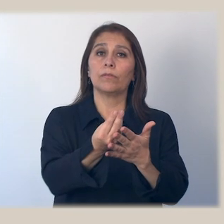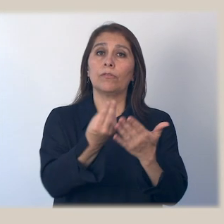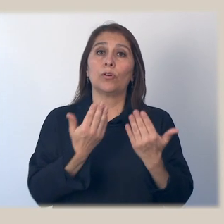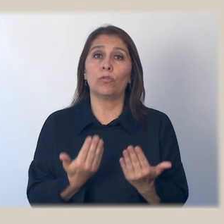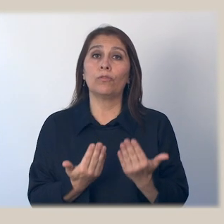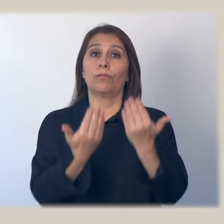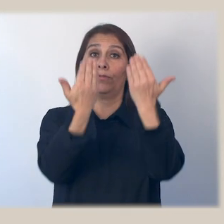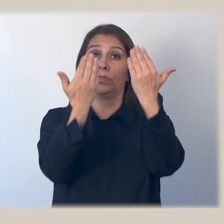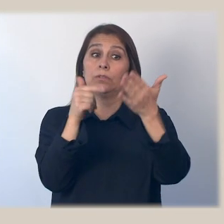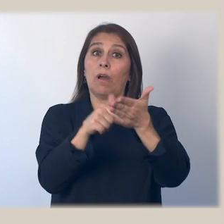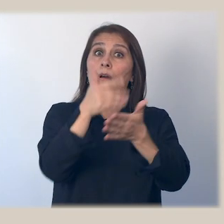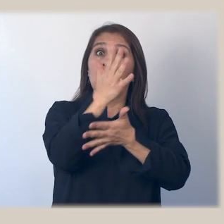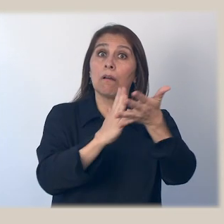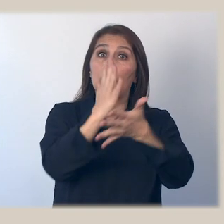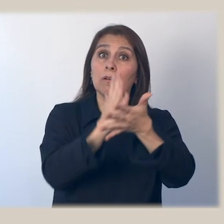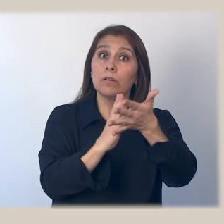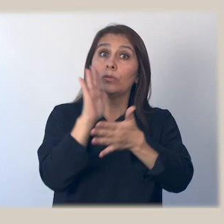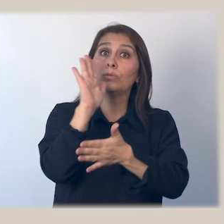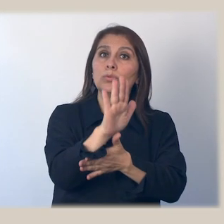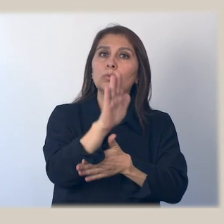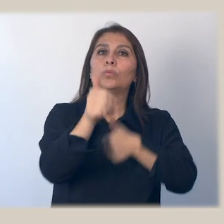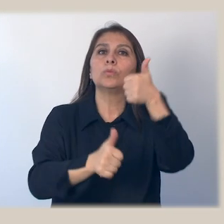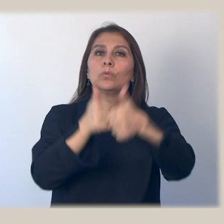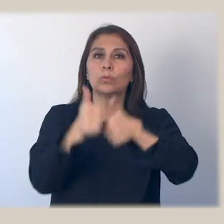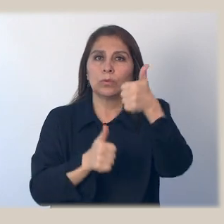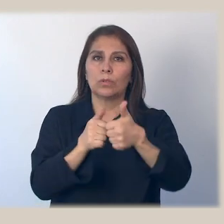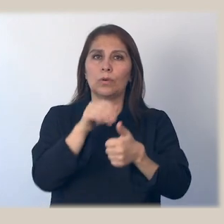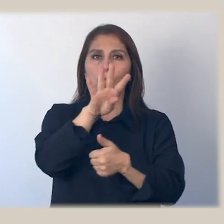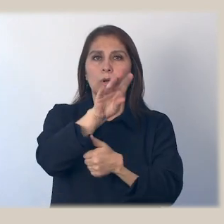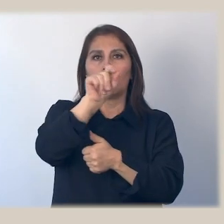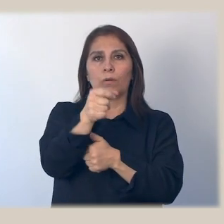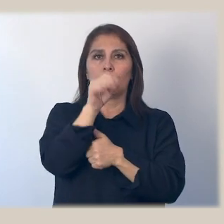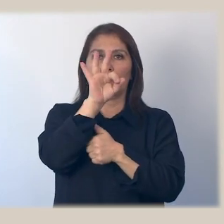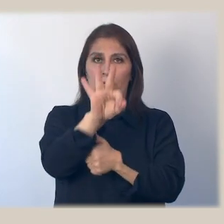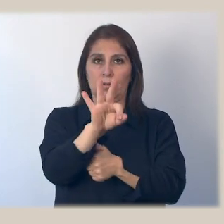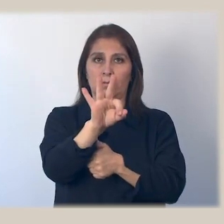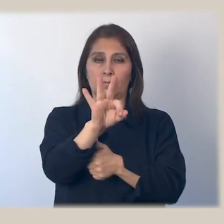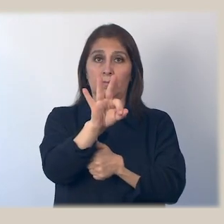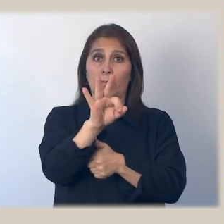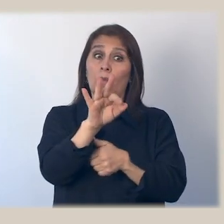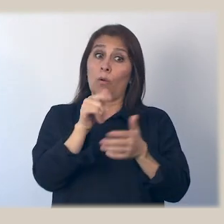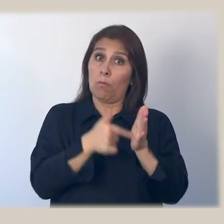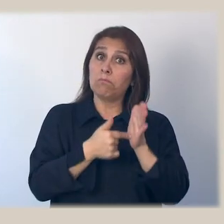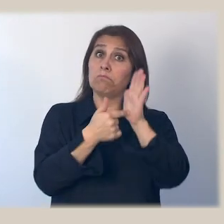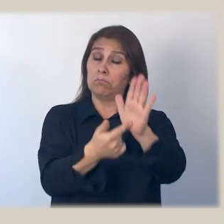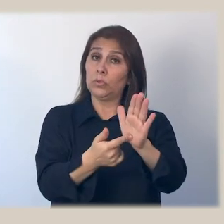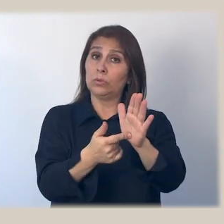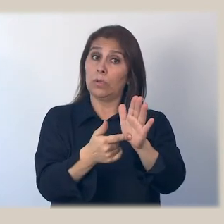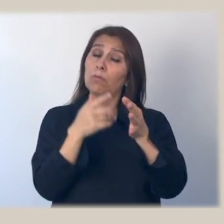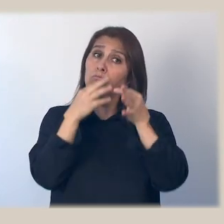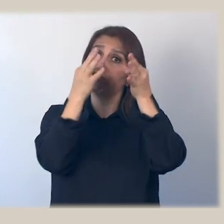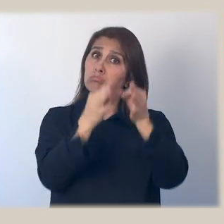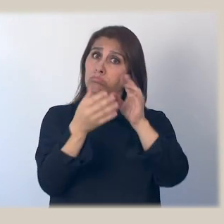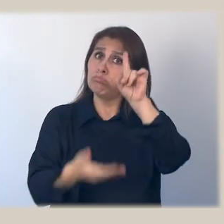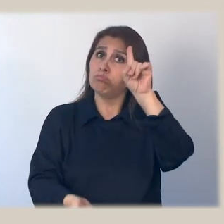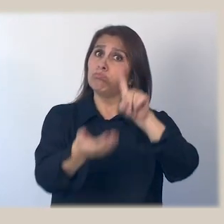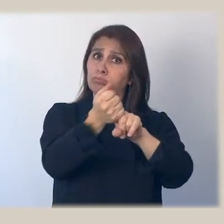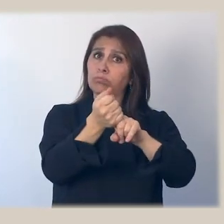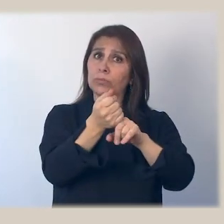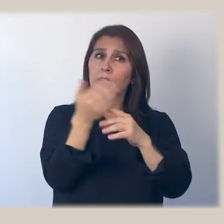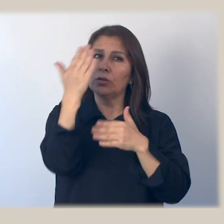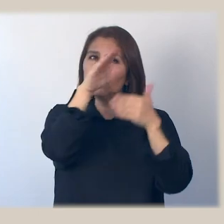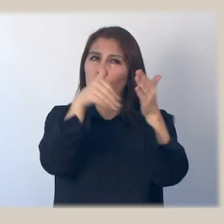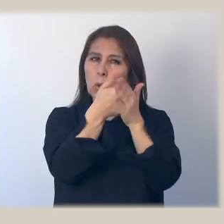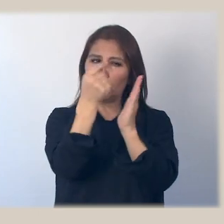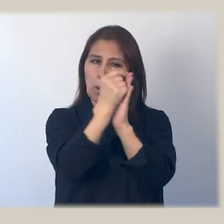En el factor de bienestar institucional, la calificación global fue de 4,3, que expresa un alto grado en el cumplimiento de los aspectos